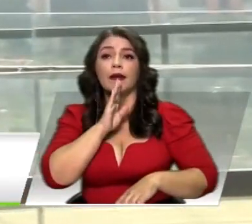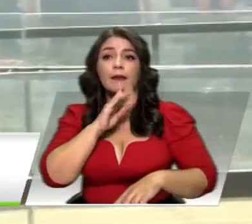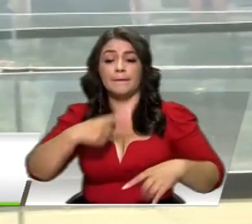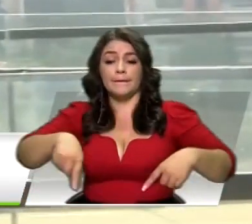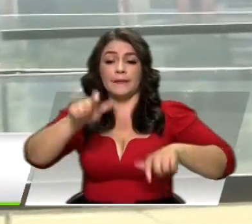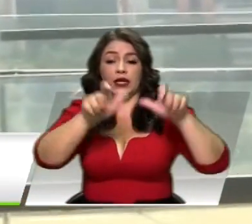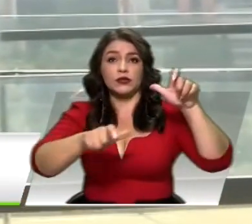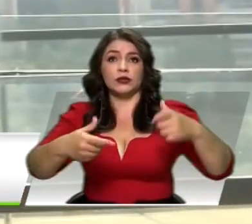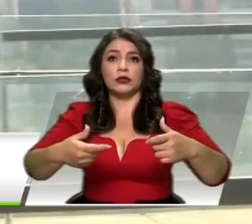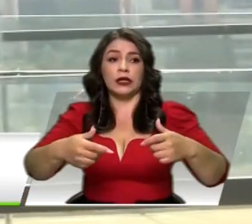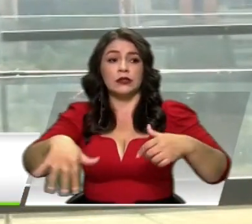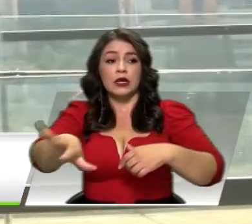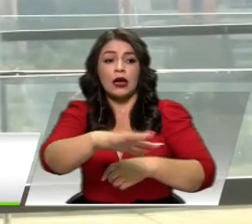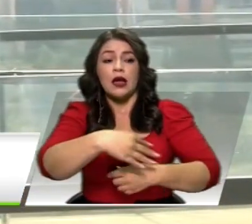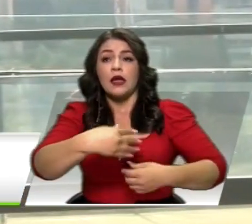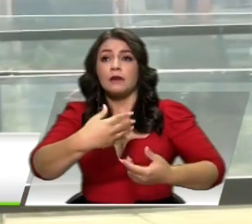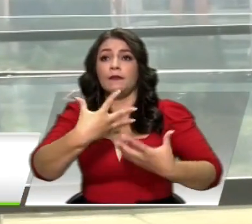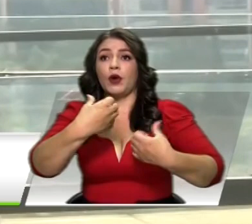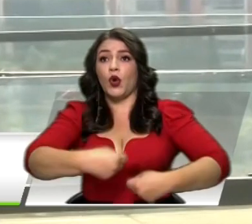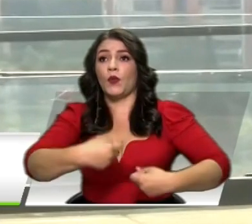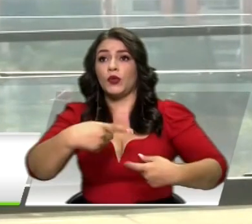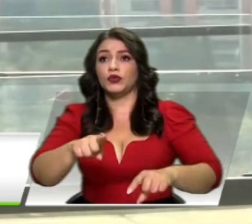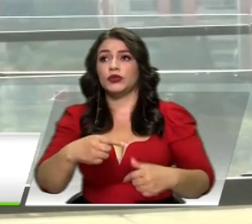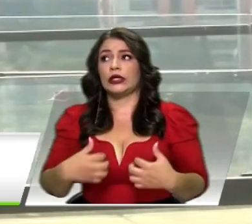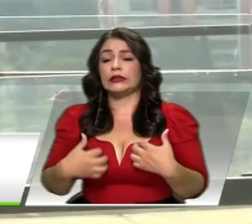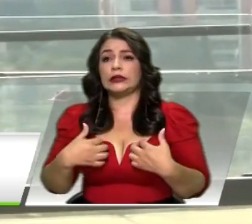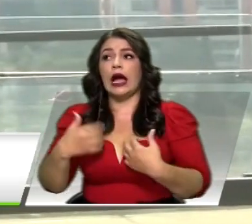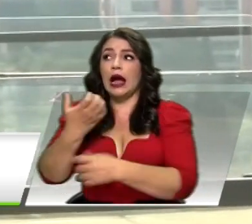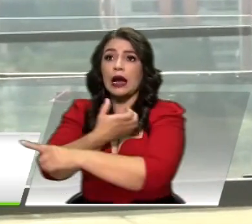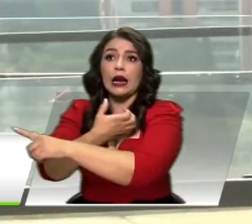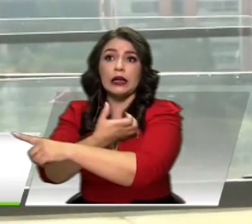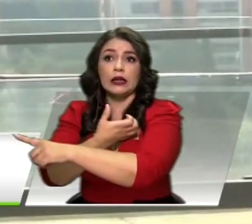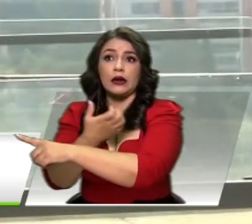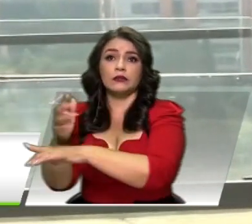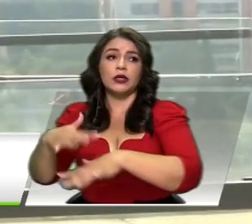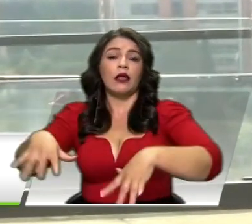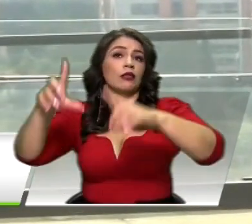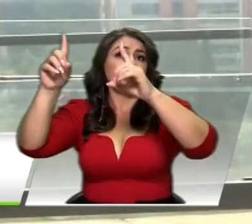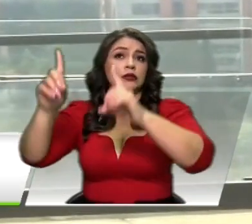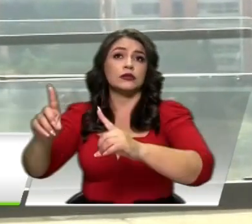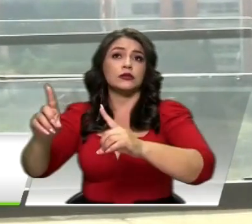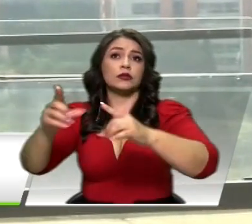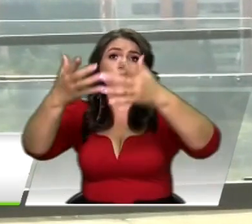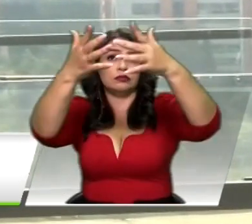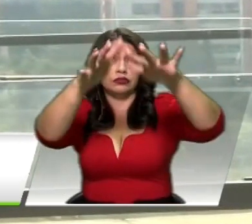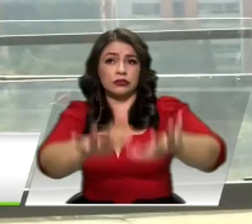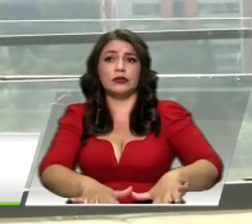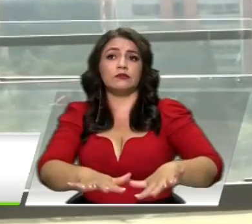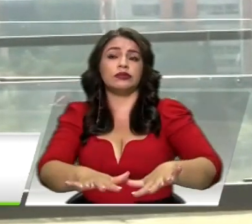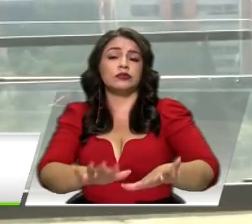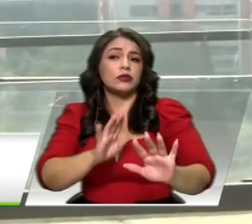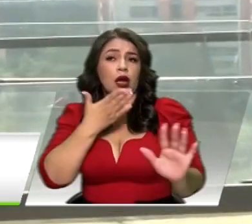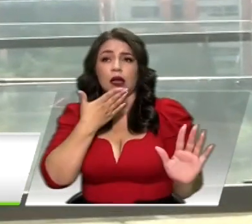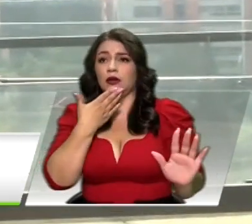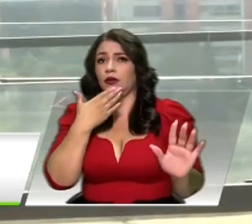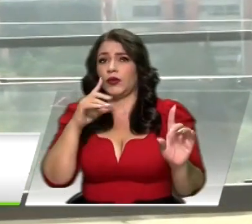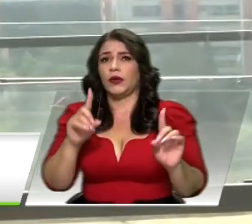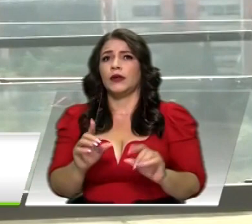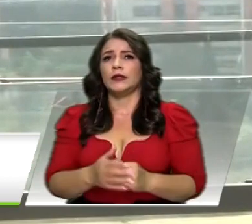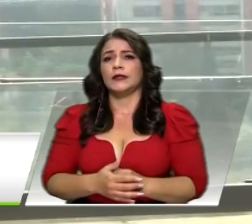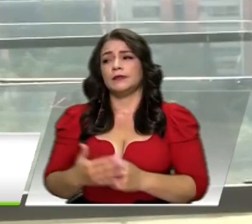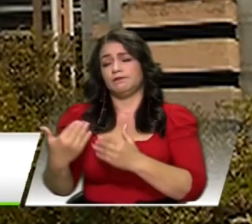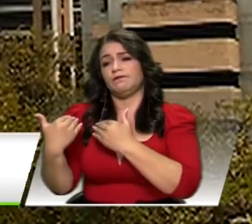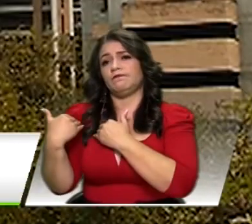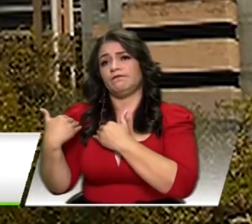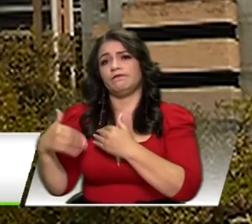teníamos muchísimo miedo de que eso ocurriera y en buena hora el distrito toma la determinación de implosionar como un acto de responsabilidad